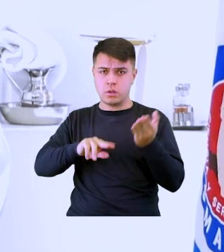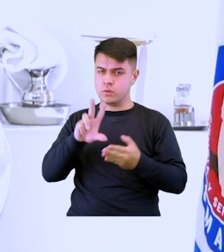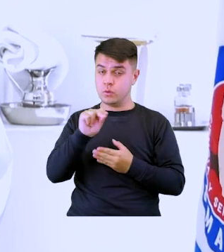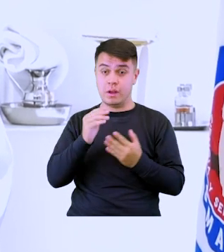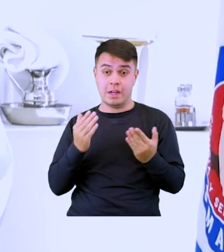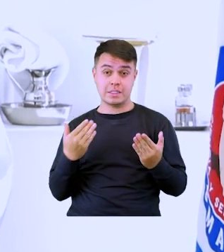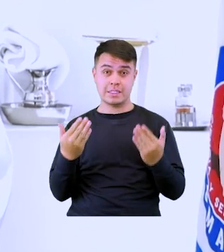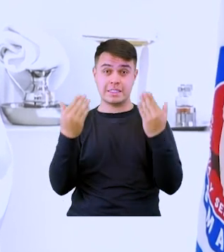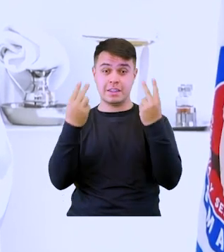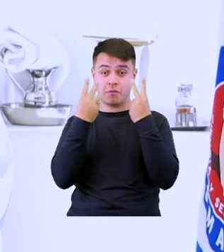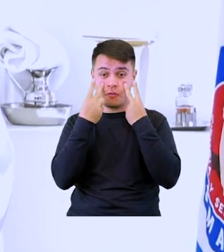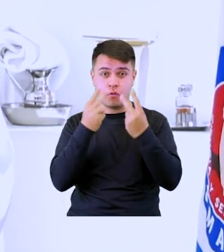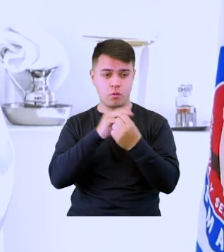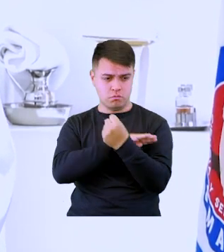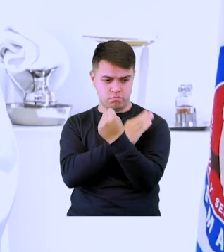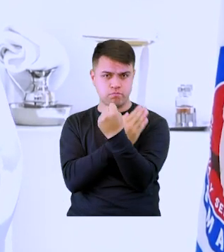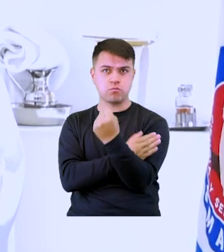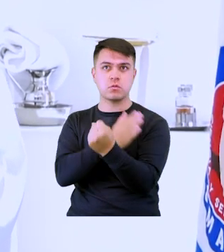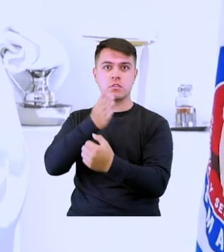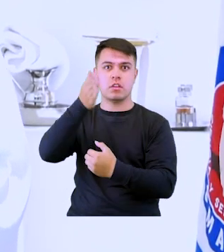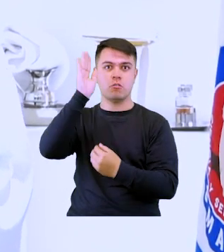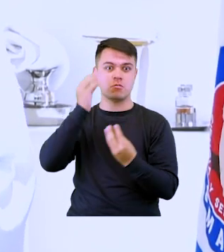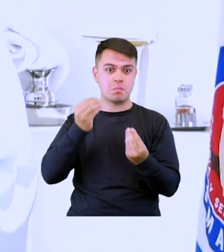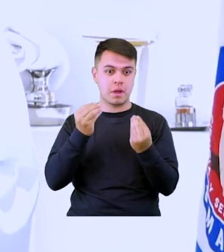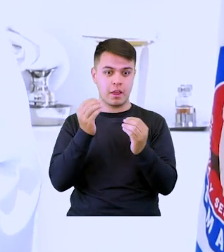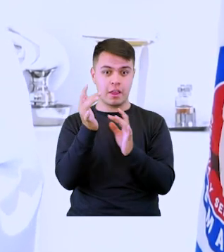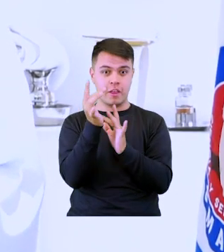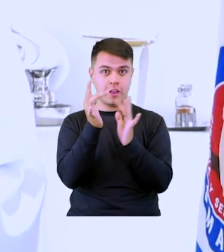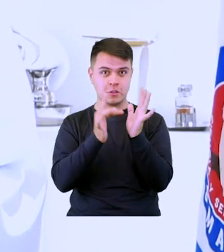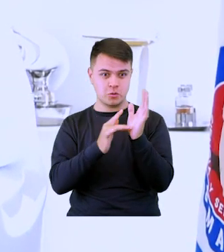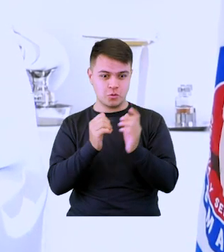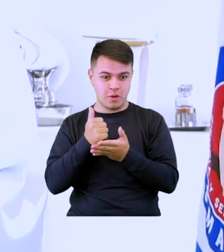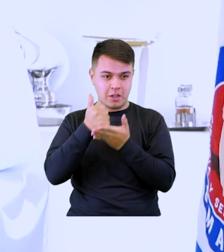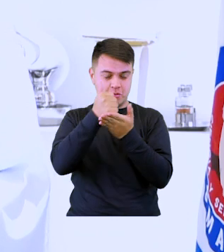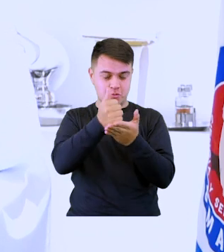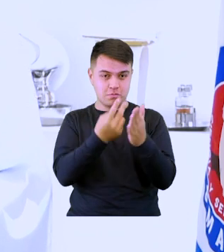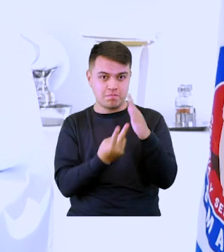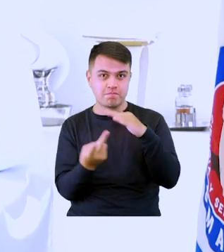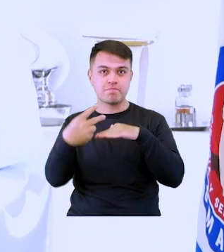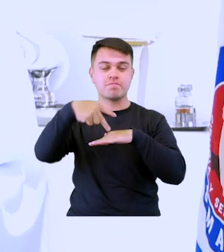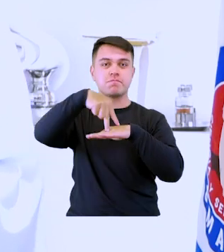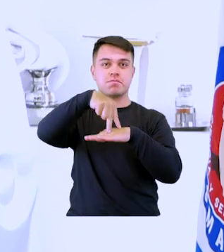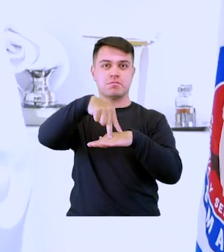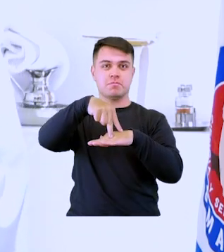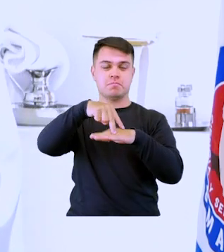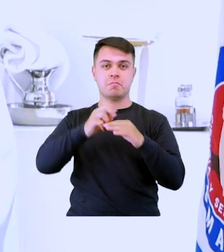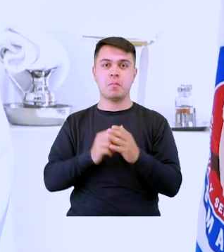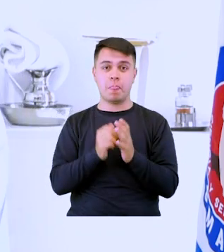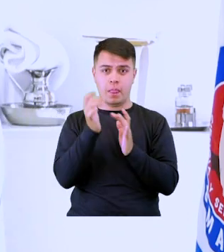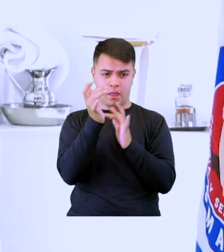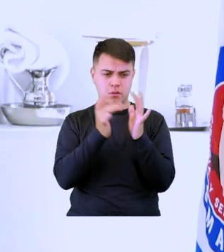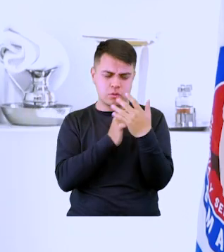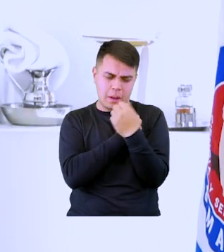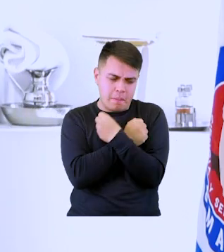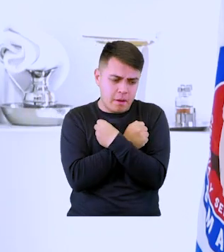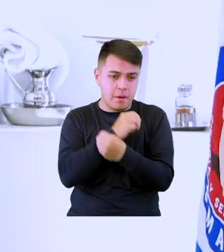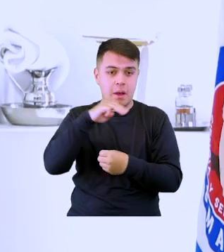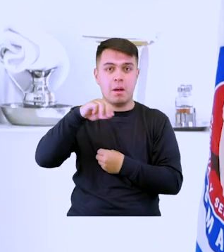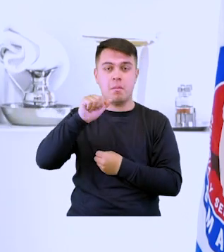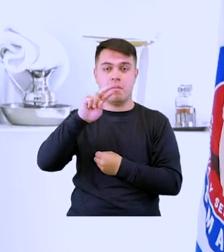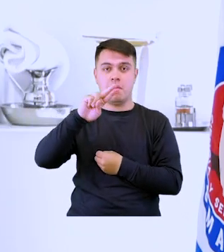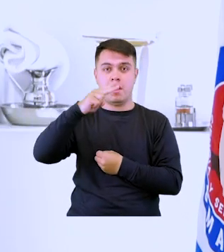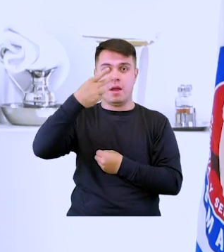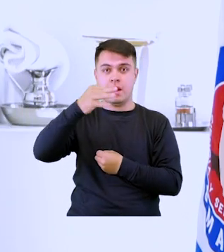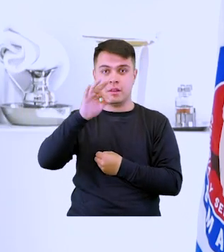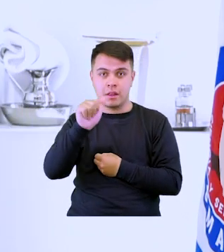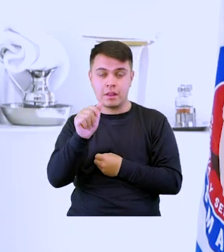para la gloria de Dios, para que el Hijo de Dios sea glorificado por ella. Jesús amaba a Marta, a su